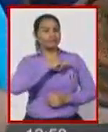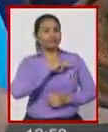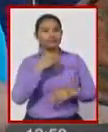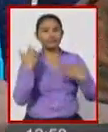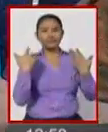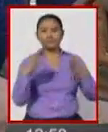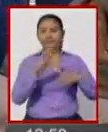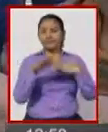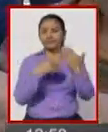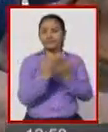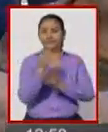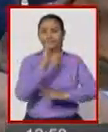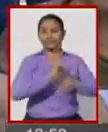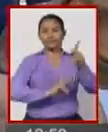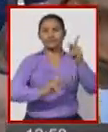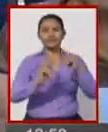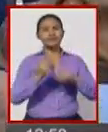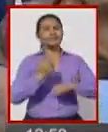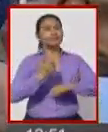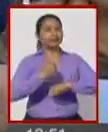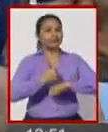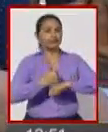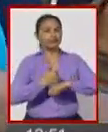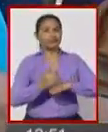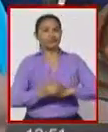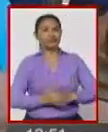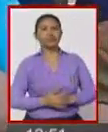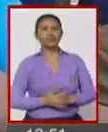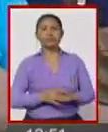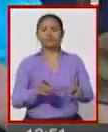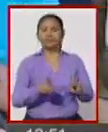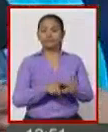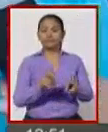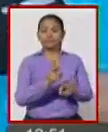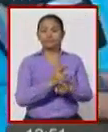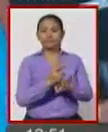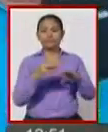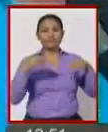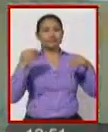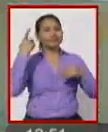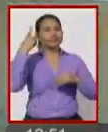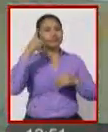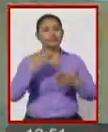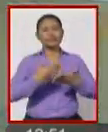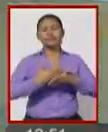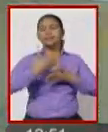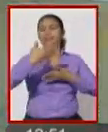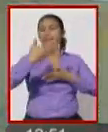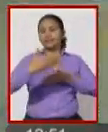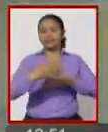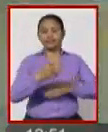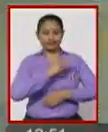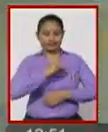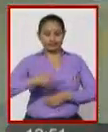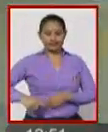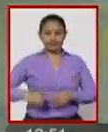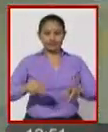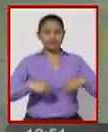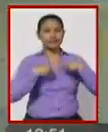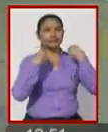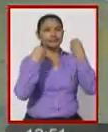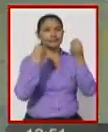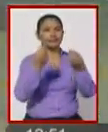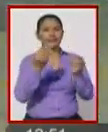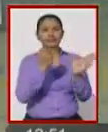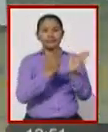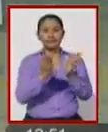estamos con toda nuestra gente aquí y vamos a resguardar el mercado para que posteriormente el municipio nos entregue